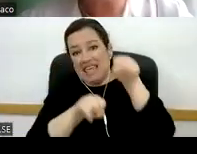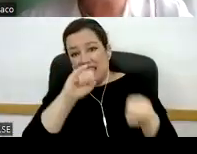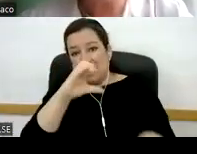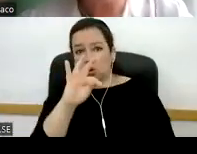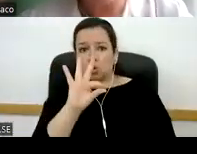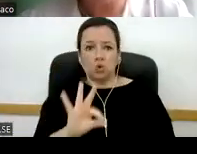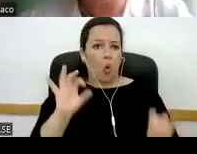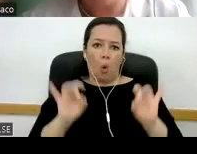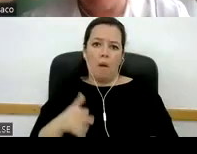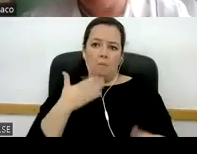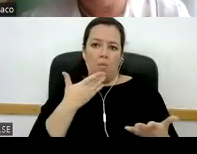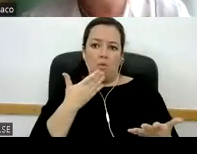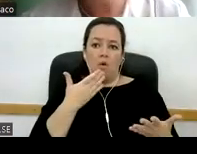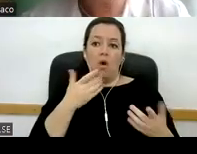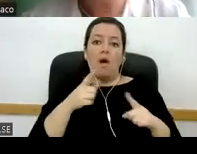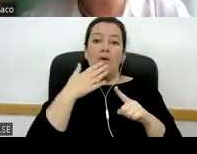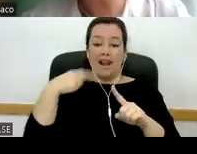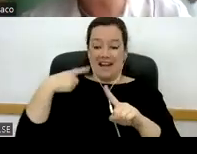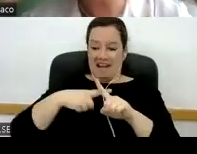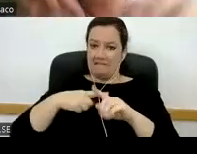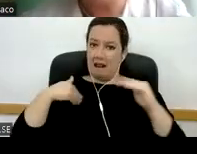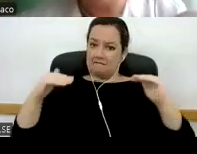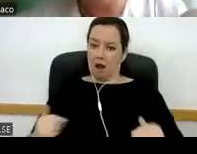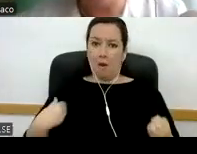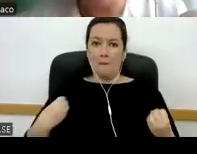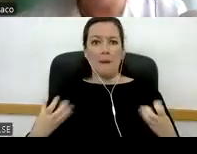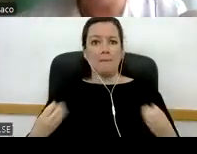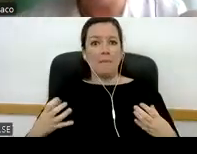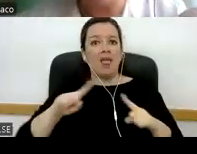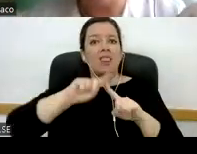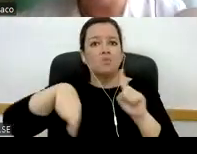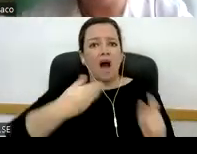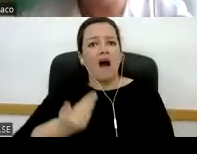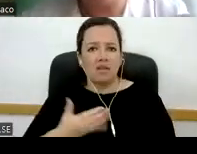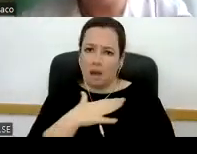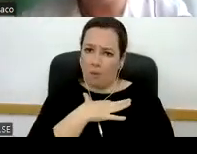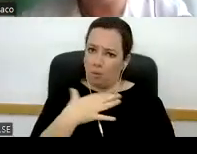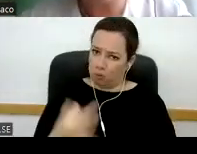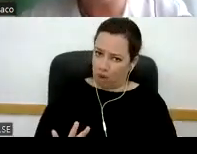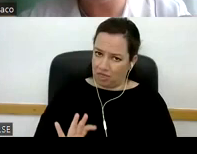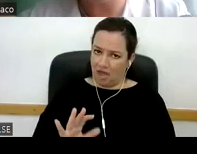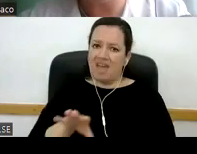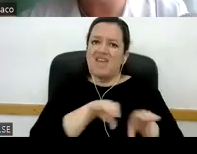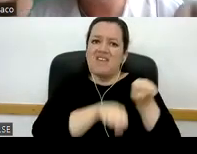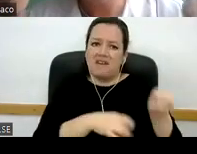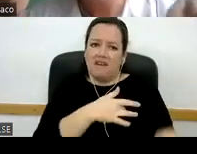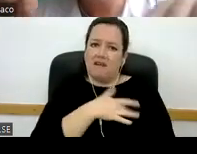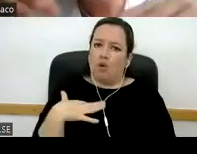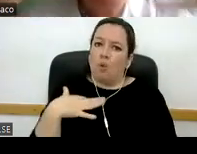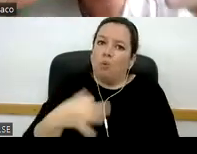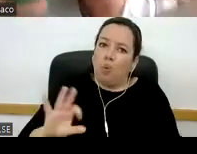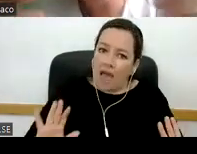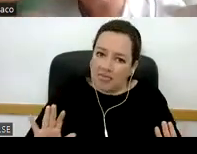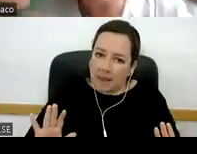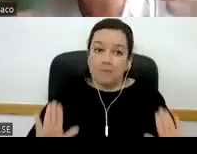que un riesgo cardiovascular bajo tampoco te asegura que no tengas un evento cardiovascular, un ictus o un infarto, como comentábamos. Pero